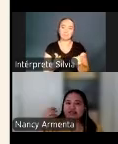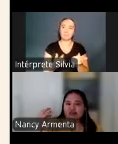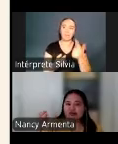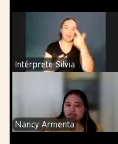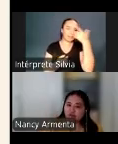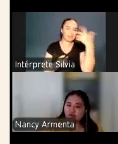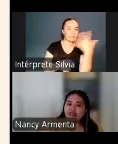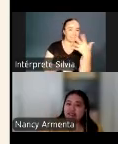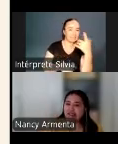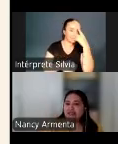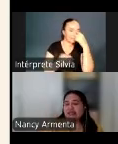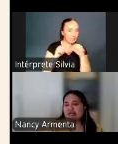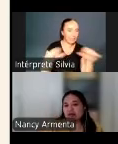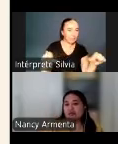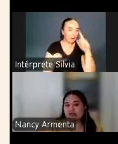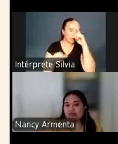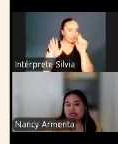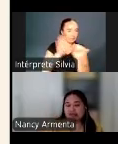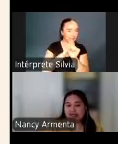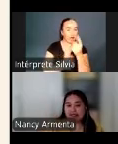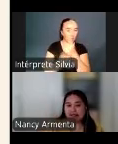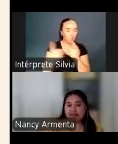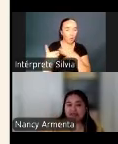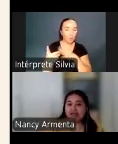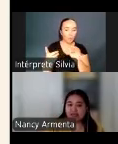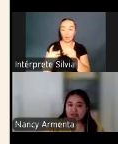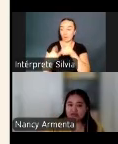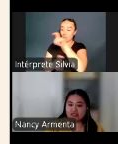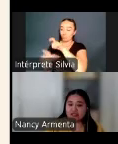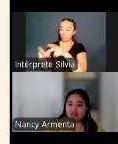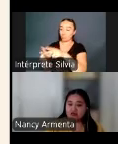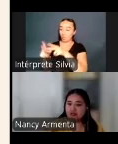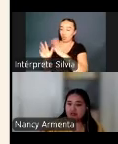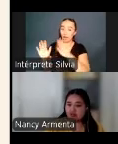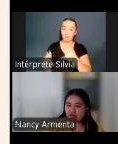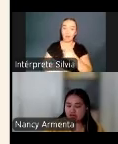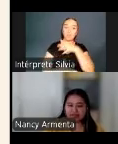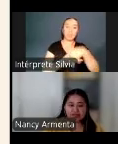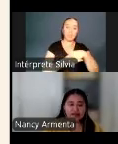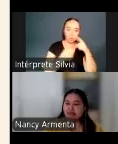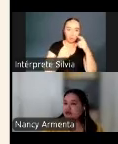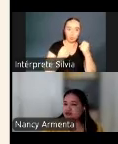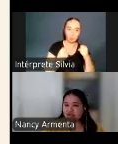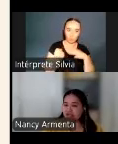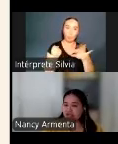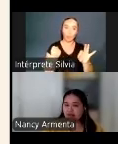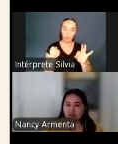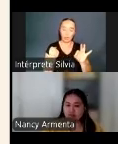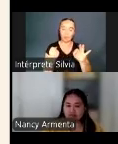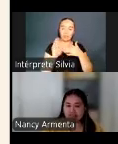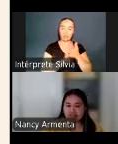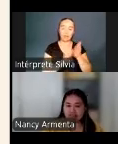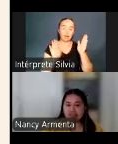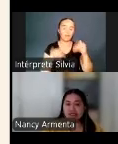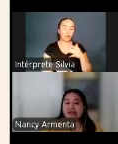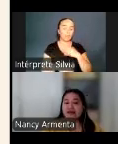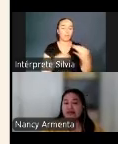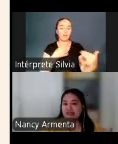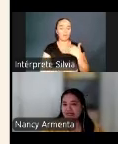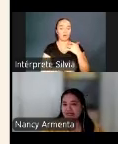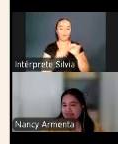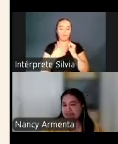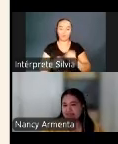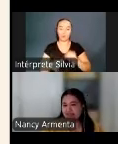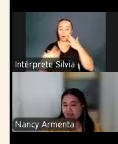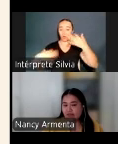estigmas, estereotipos que existen en la población en general. Y entonces eso condicionar de manera consciente o inconsciente la